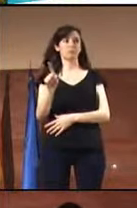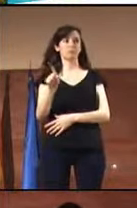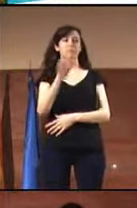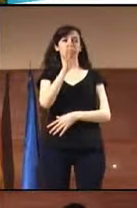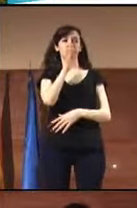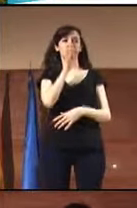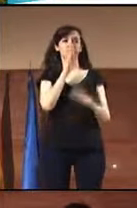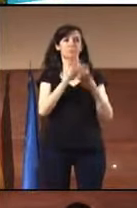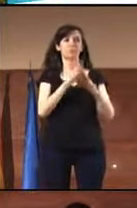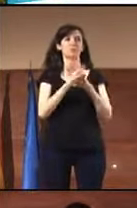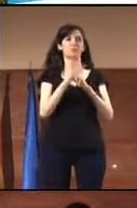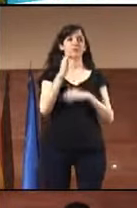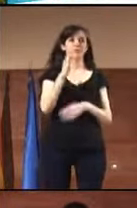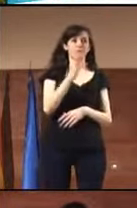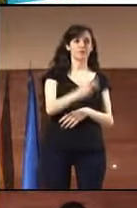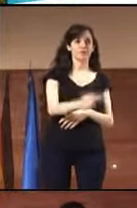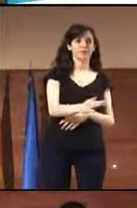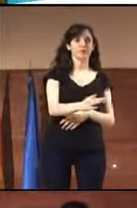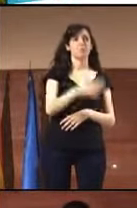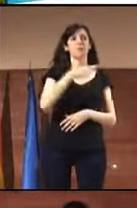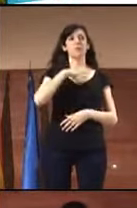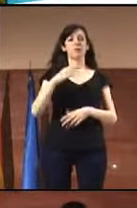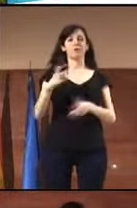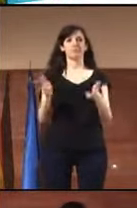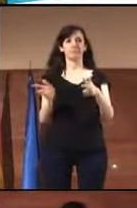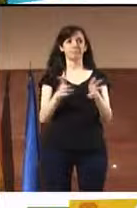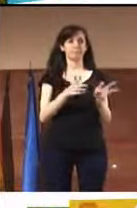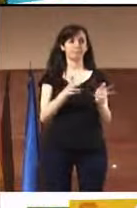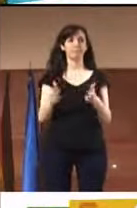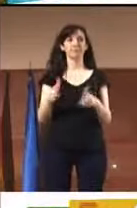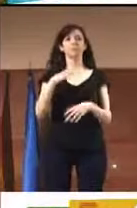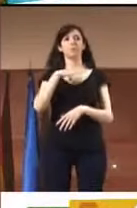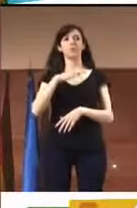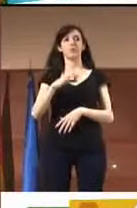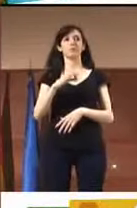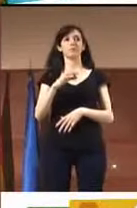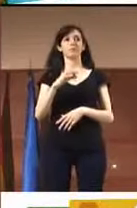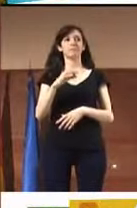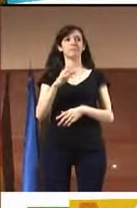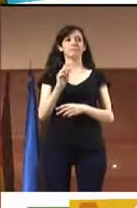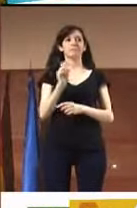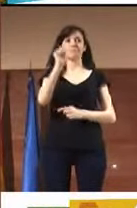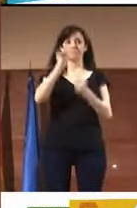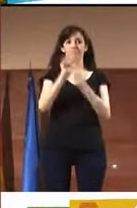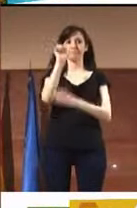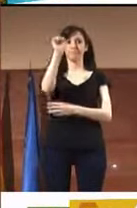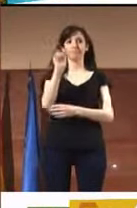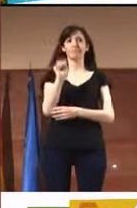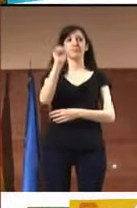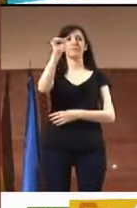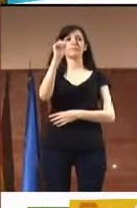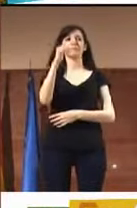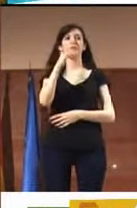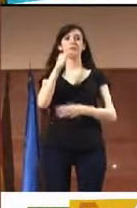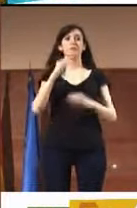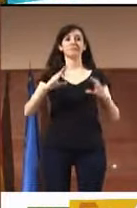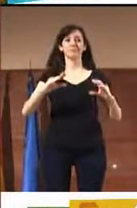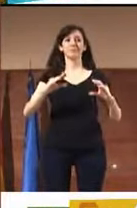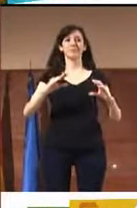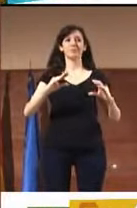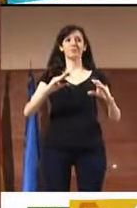freno, seguimos conservando la posibilidad de rotación, seguimos conservando la regulación en altura, pero podemos hacer un asiento moldeado para la parte